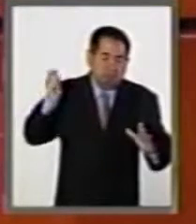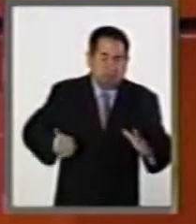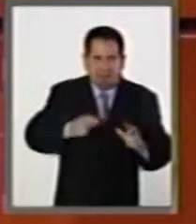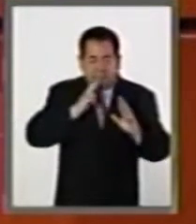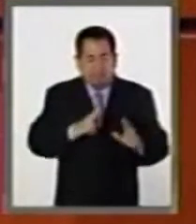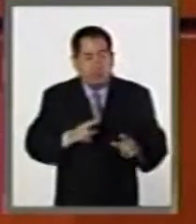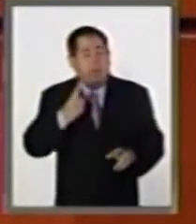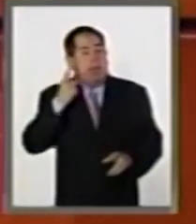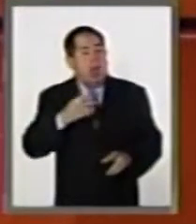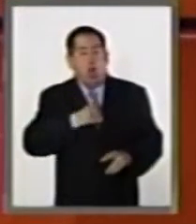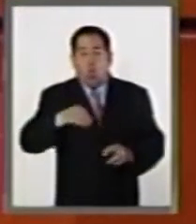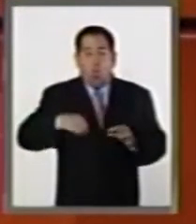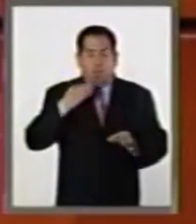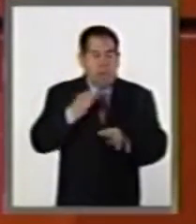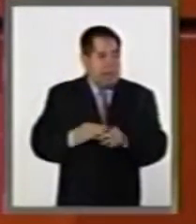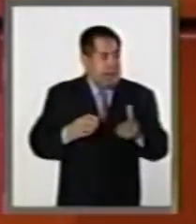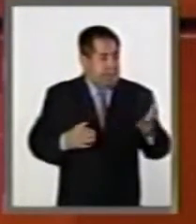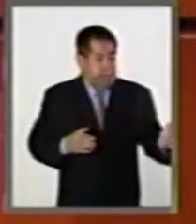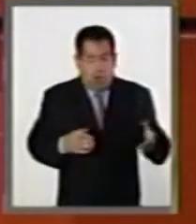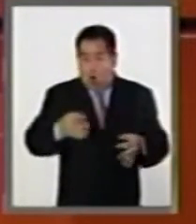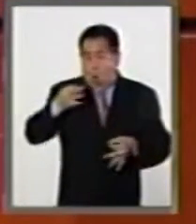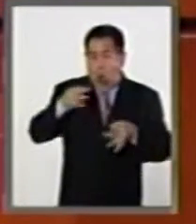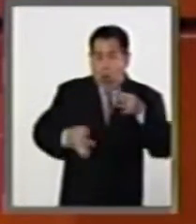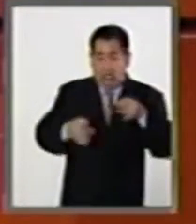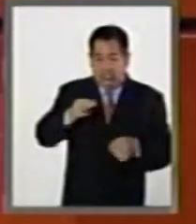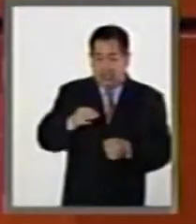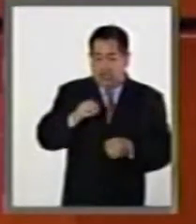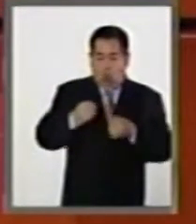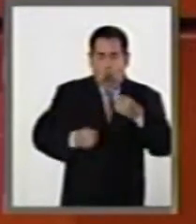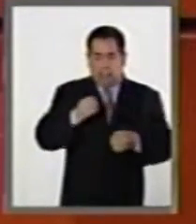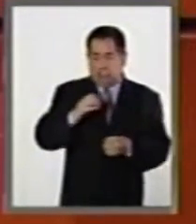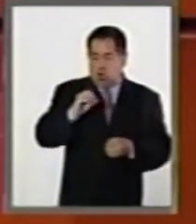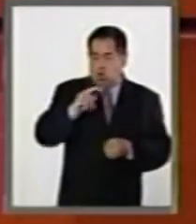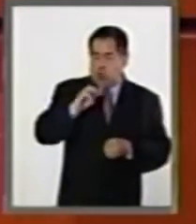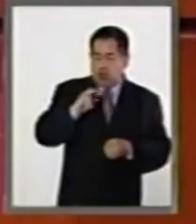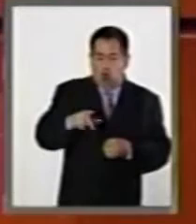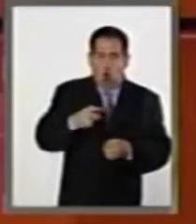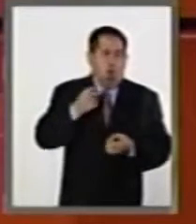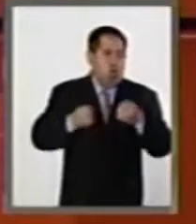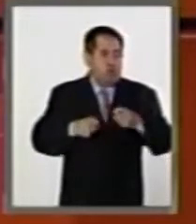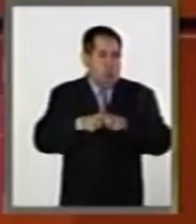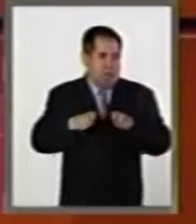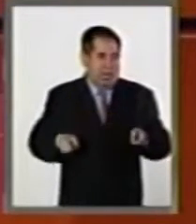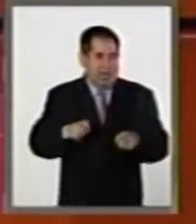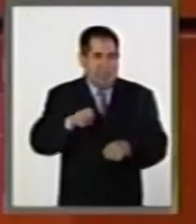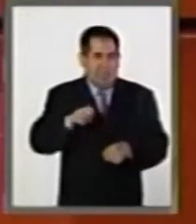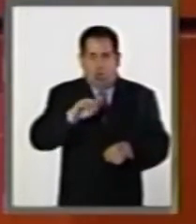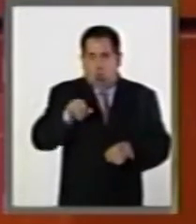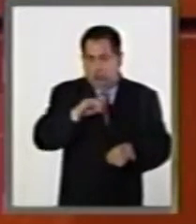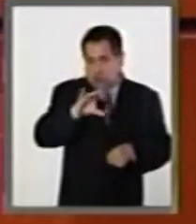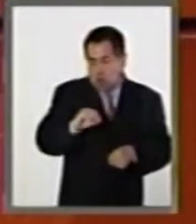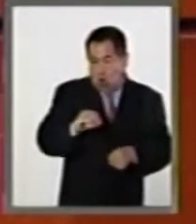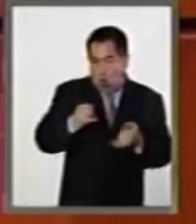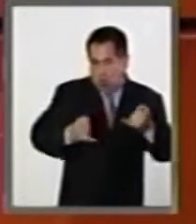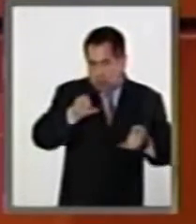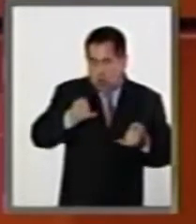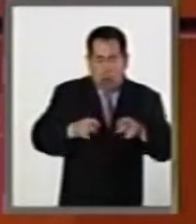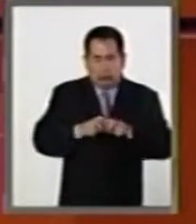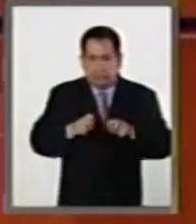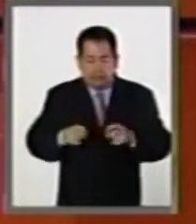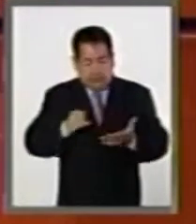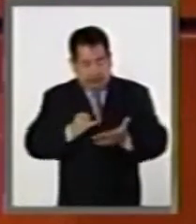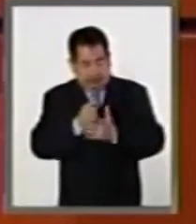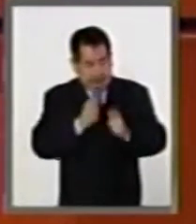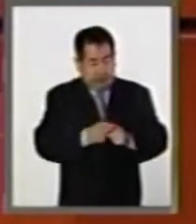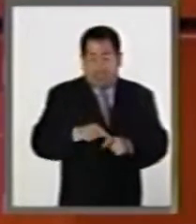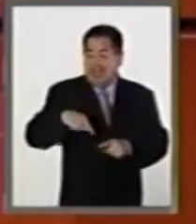para dar cumplimiento al fallo emitido por el juez de control o tribunal de enjuiciamiento en los términos establecidos por esta ley,